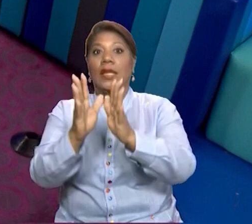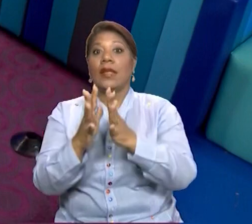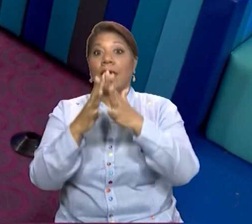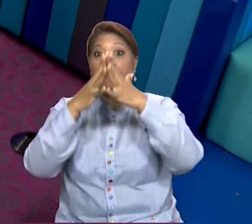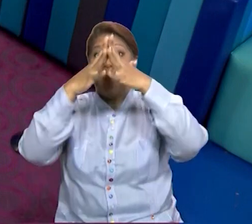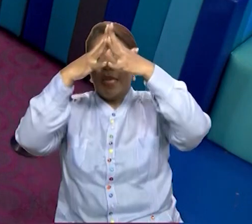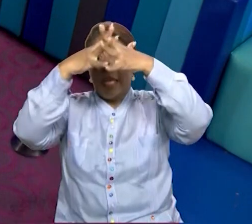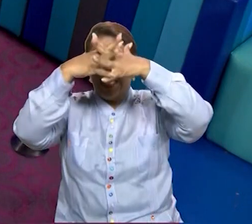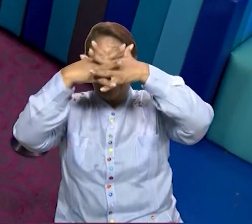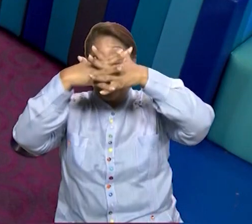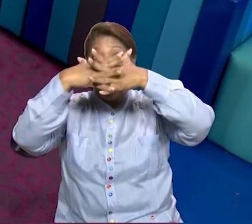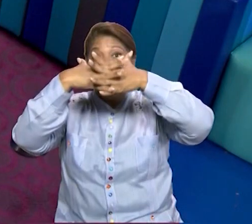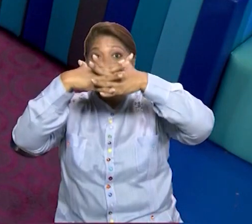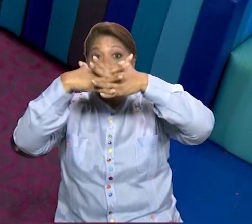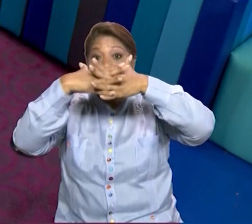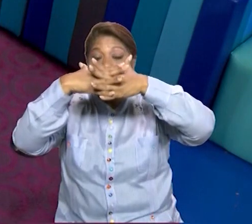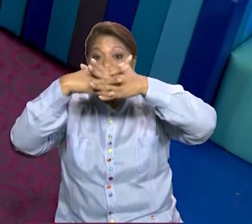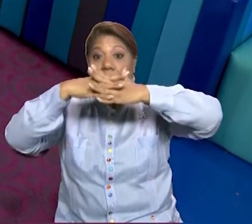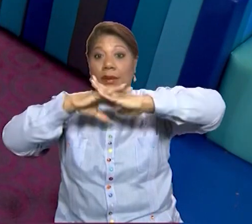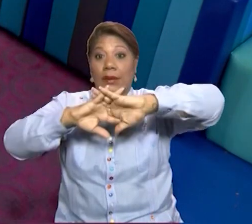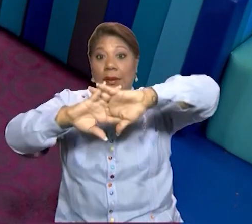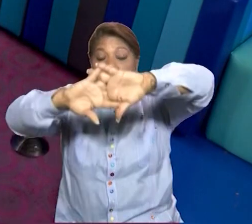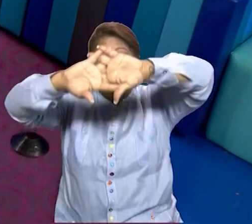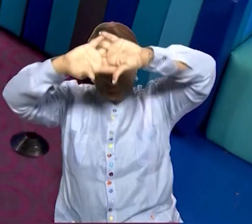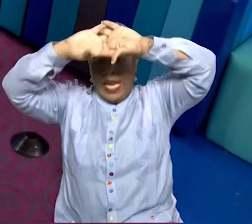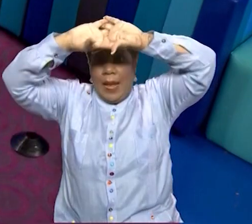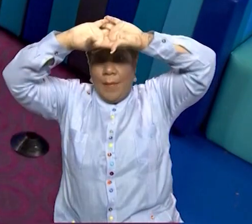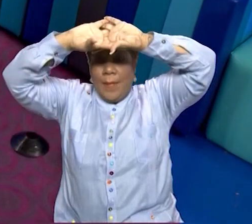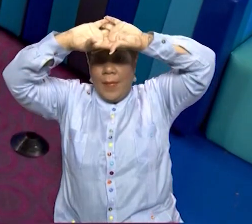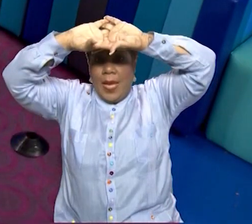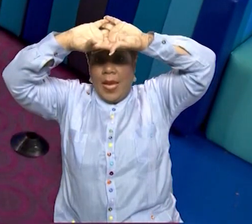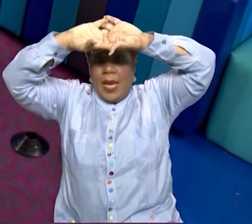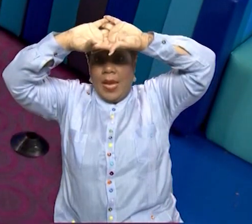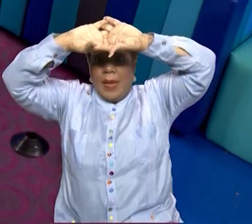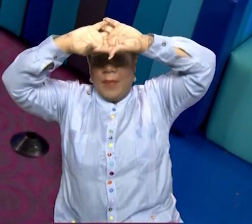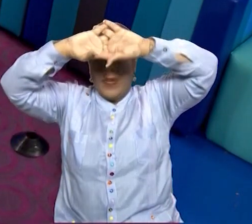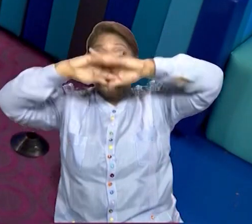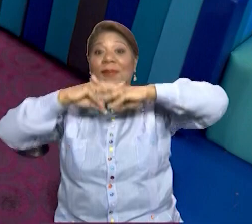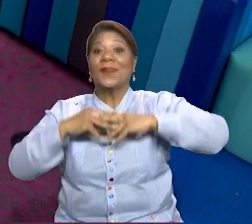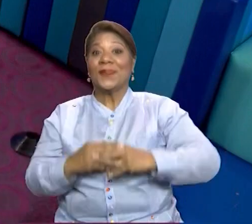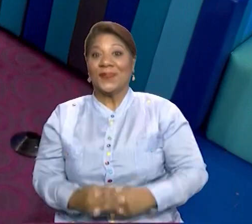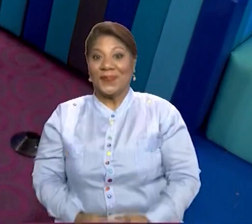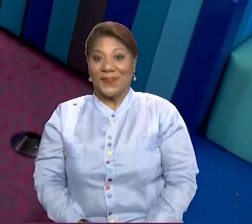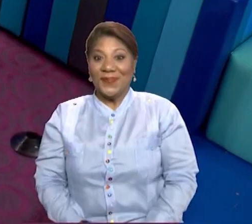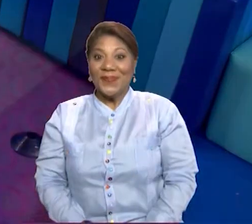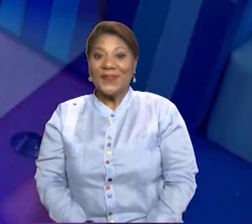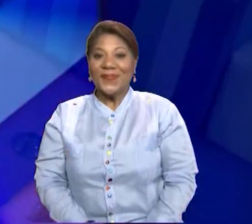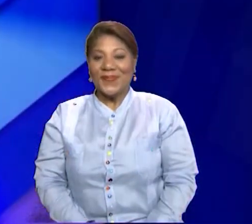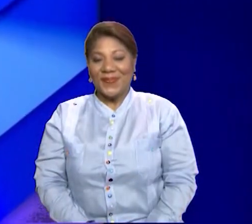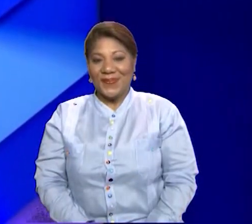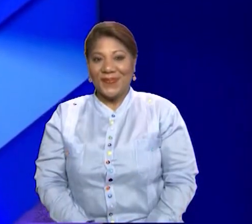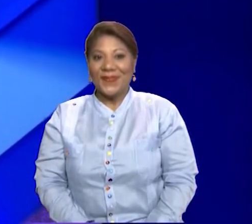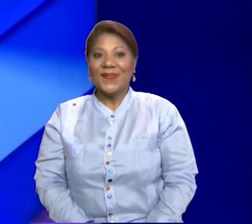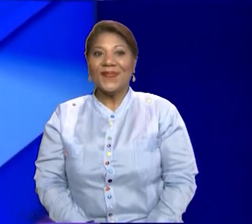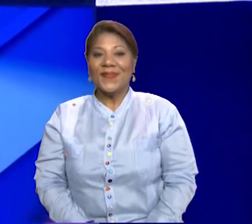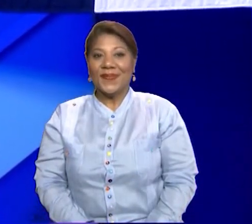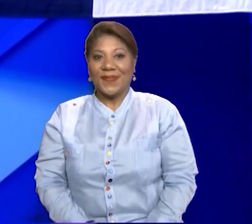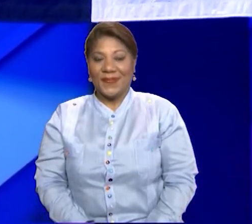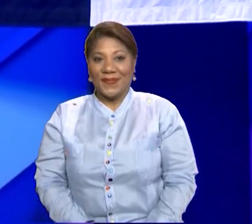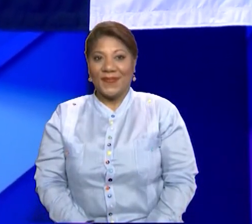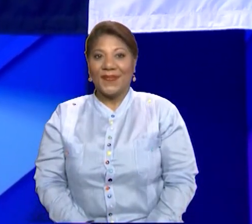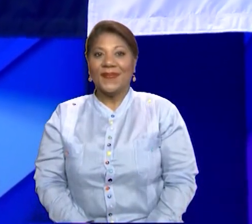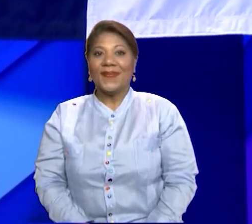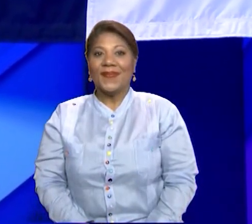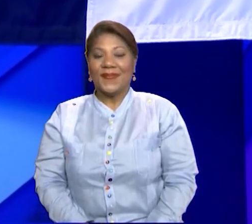dedos, palma hacia arriba y sobre la punta de los pies tiramos todo nuestro cuerpo. 1, 2, 3,